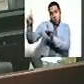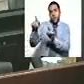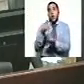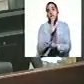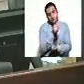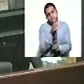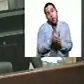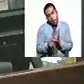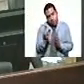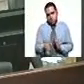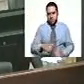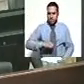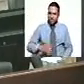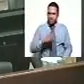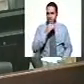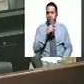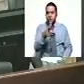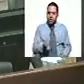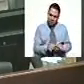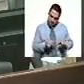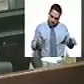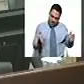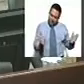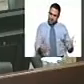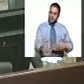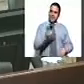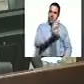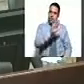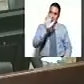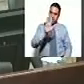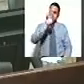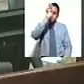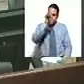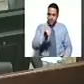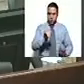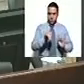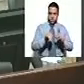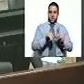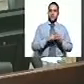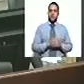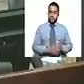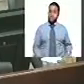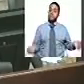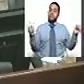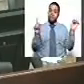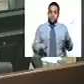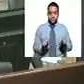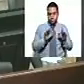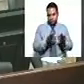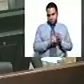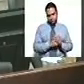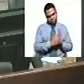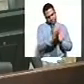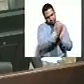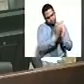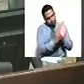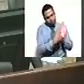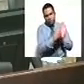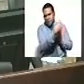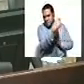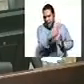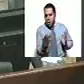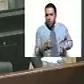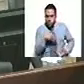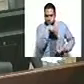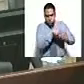Establecía este proyecto un metraje mínimo de 55 metros cuadrados. También establece unos criterios obvios de habitabilidad mínima.